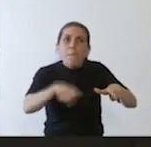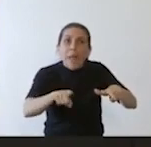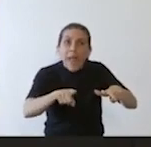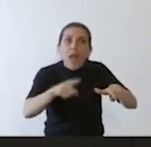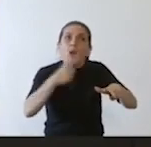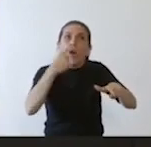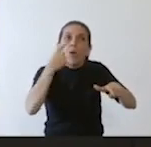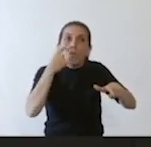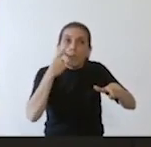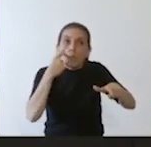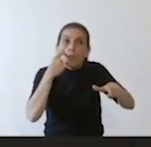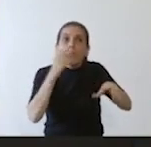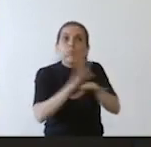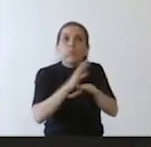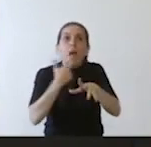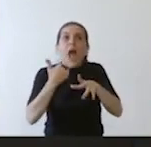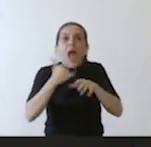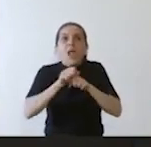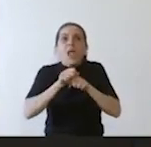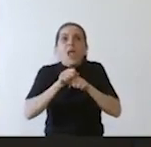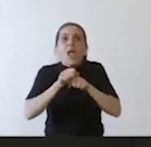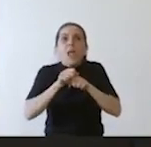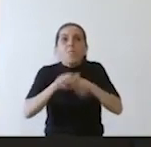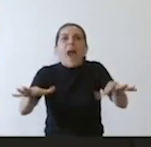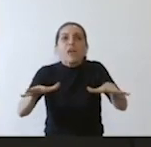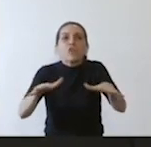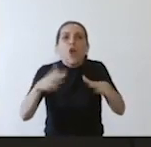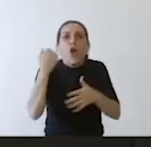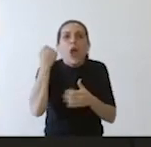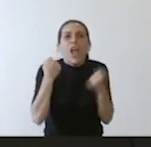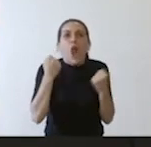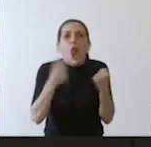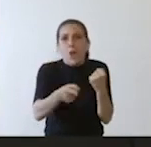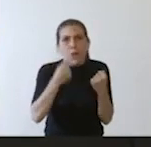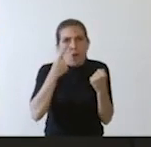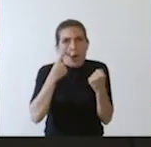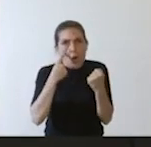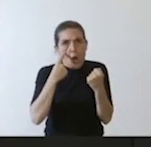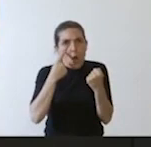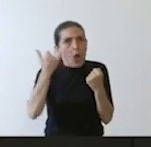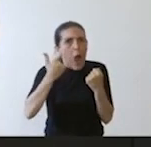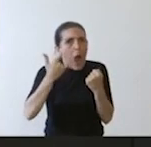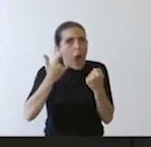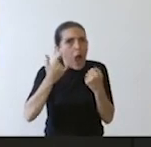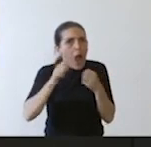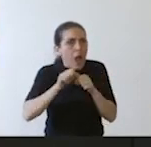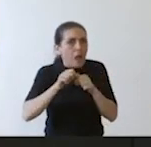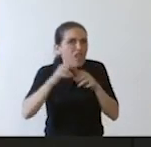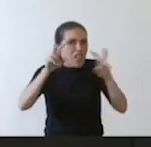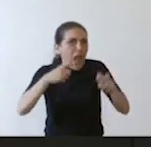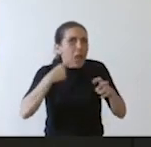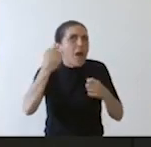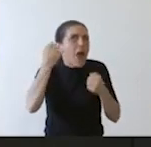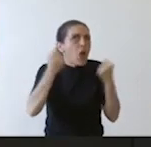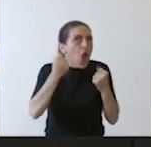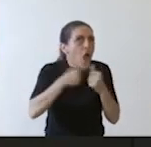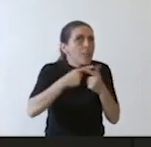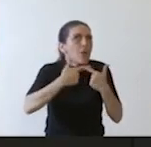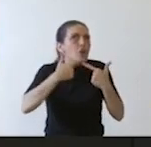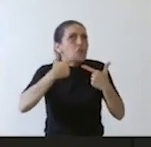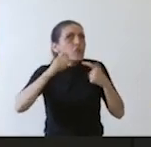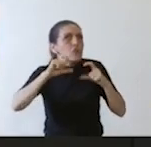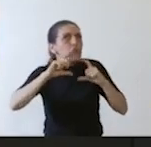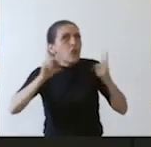máximo posible el impacto social y económico. Y ustedes ya ven que hay mucho impacto social y muchísimo impacto